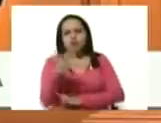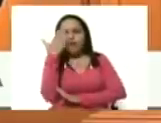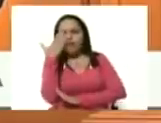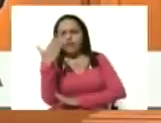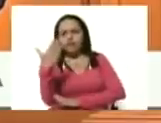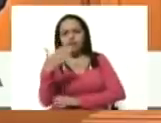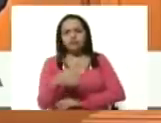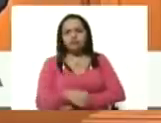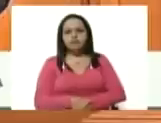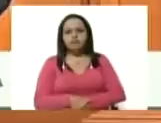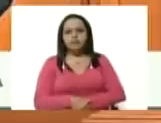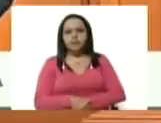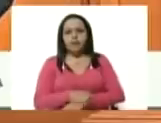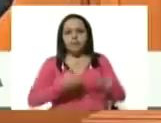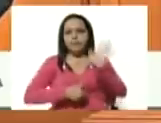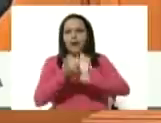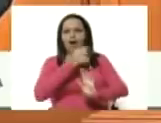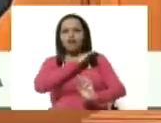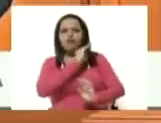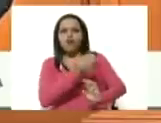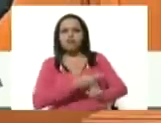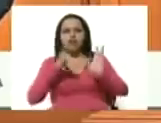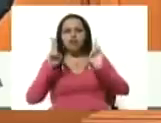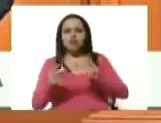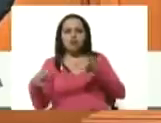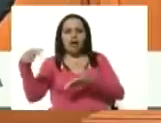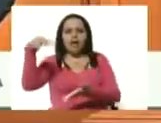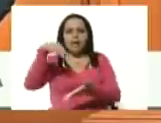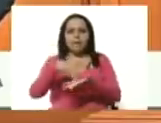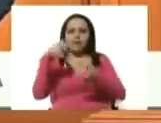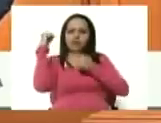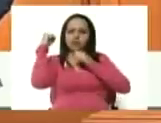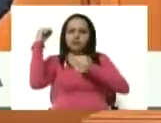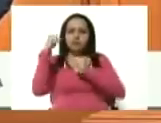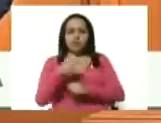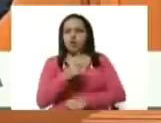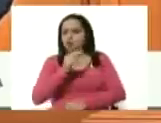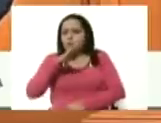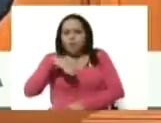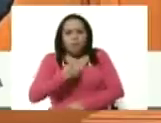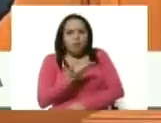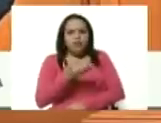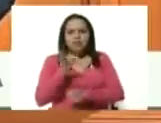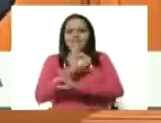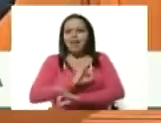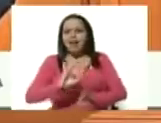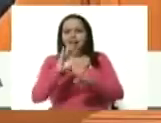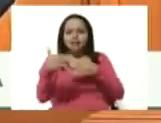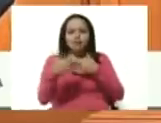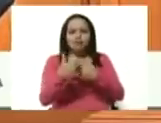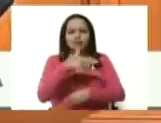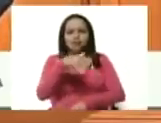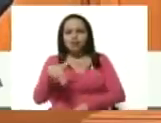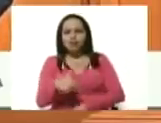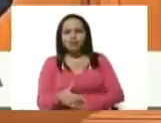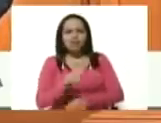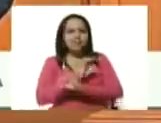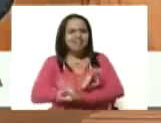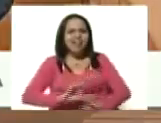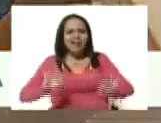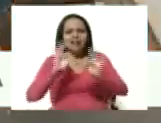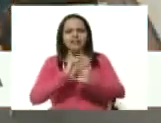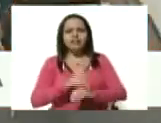frescos y más fuertes que nunca, de pie y victoriosos. No han podido ni podrán con nosotros ningún imperio,